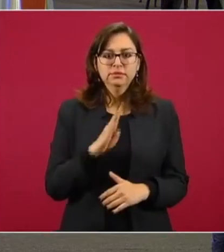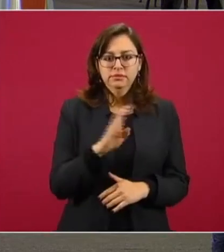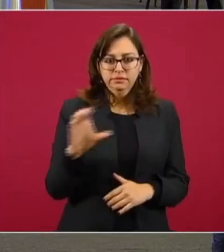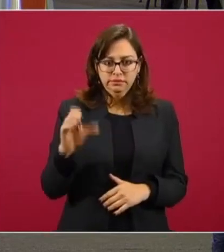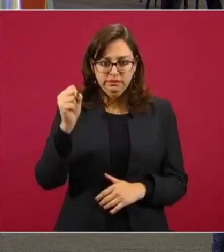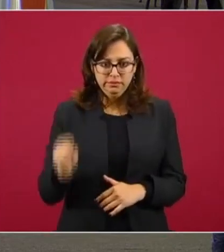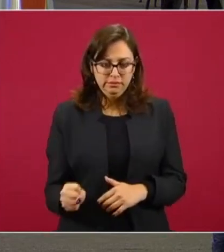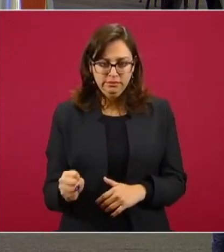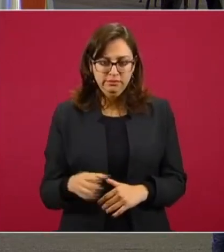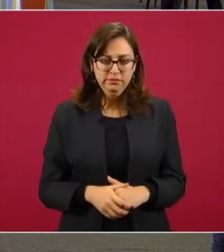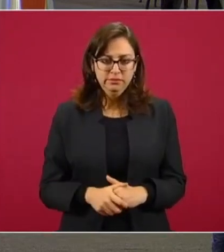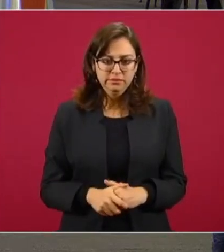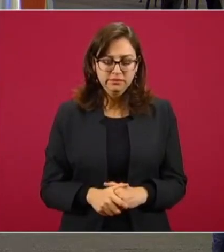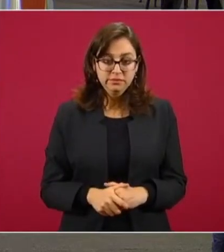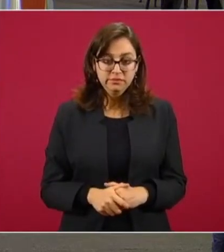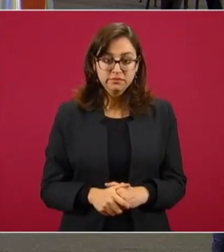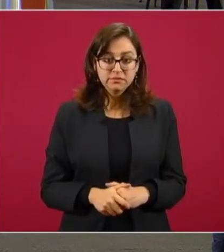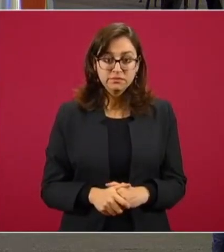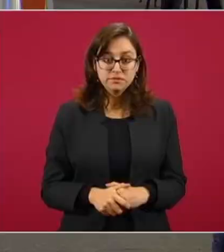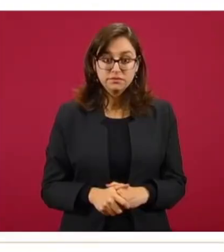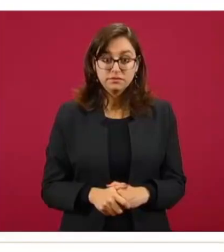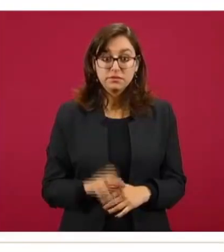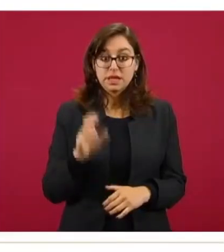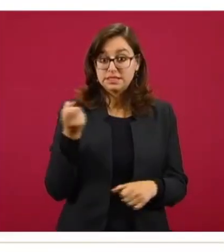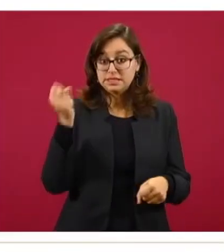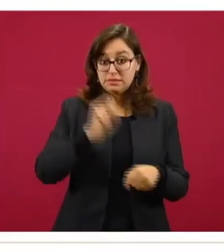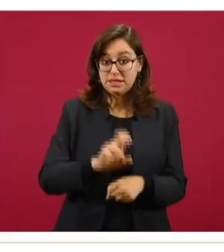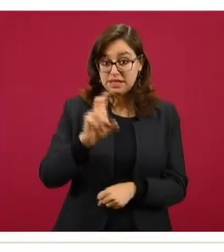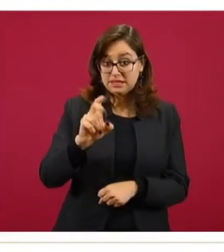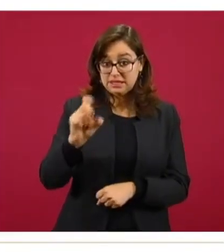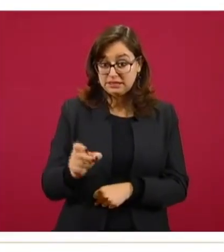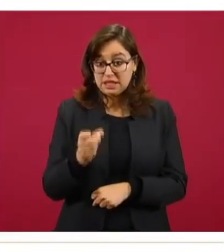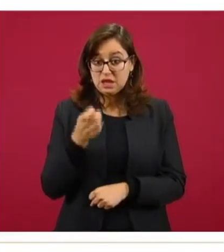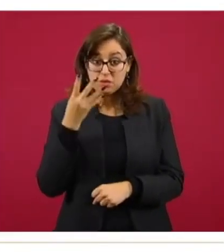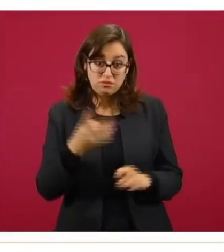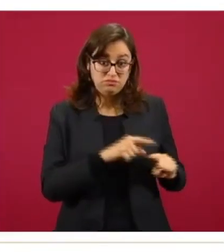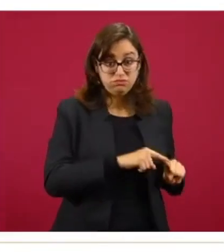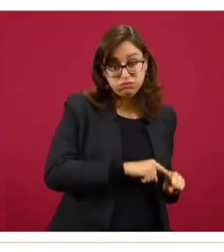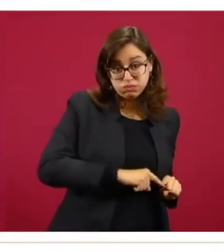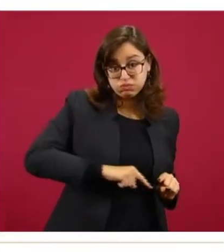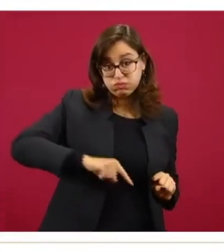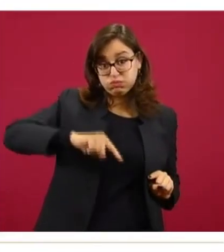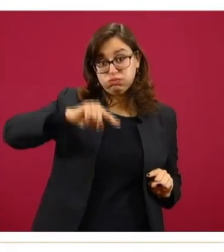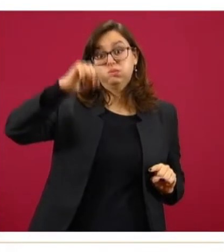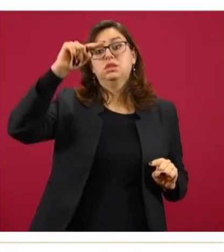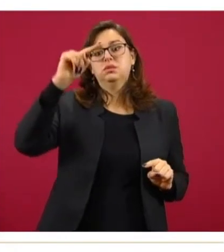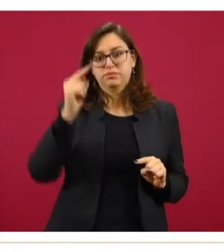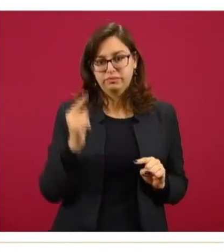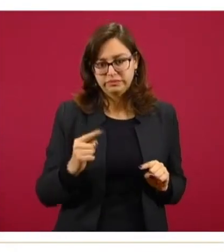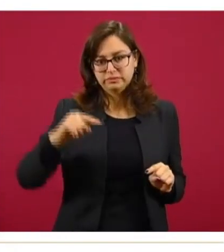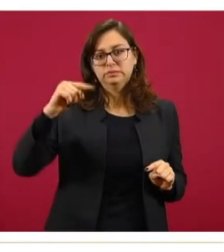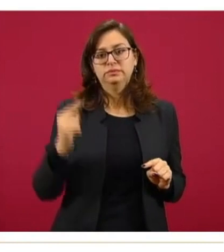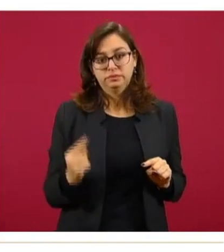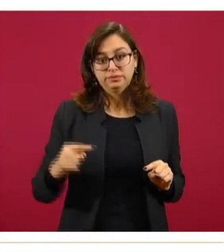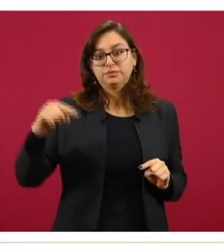Sur llegó a un punto máximo en la semana 34, posterior descenso, y ha tenido un poco de subidas y bajadas. En general